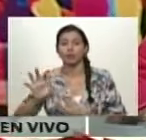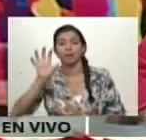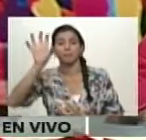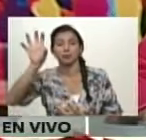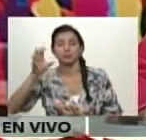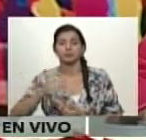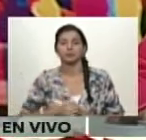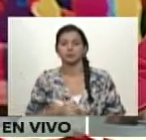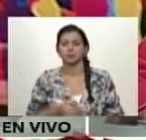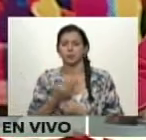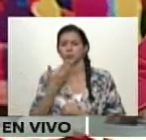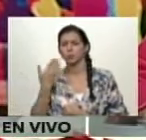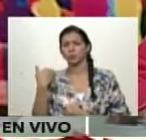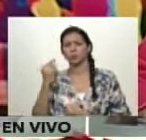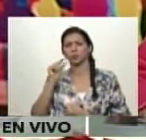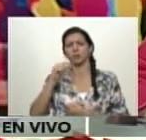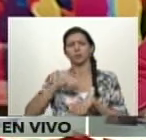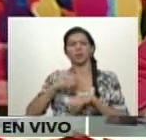conformaron recientemente, fue